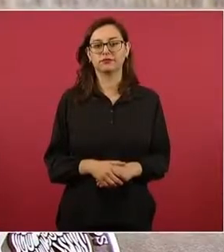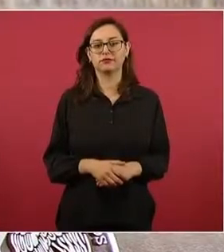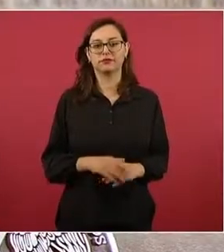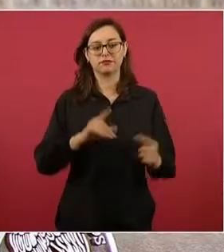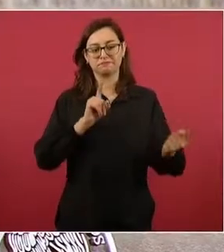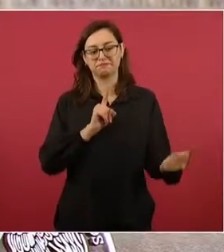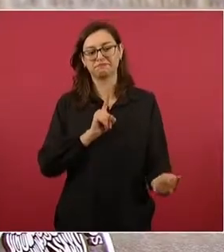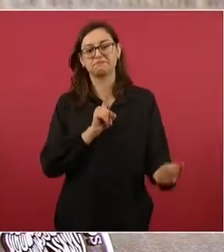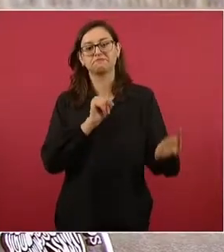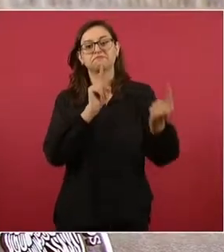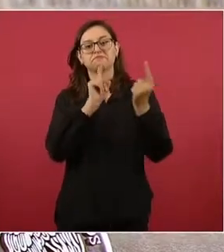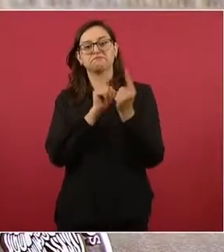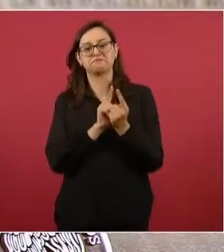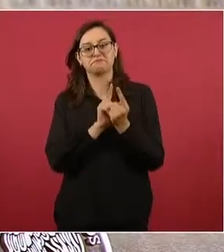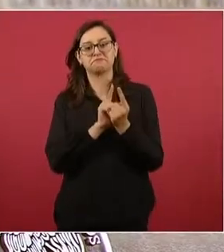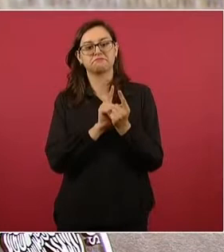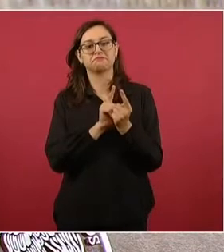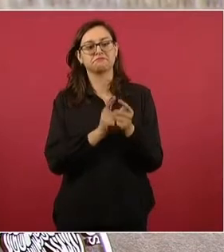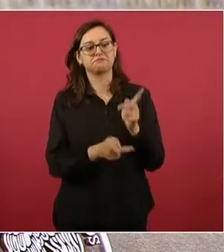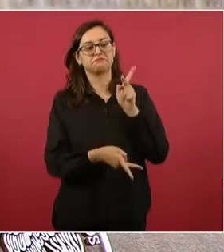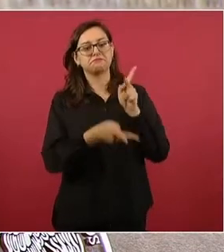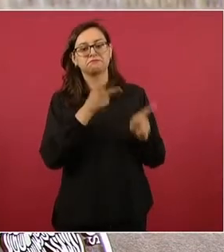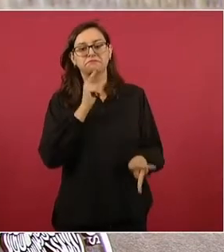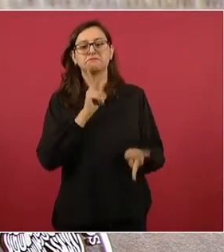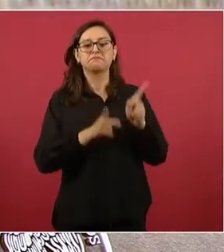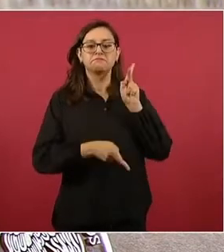lo de